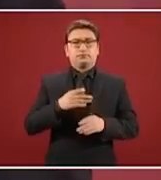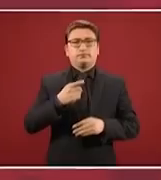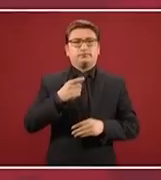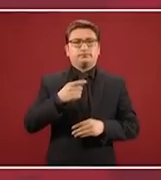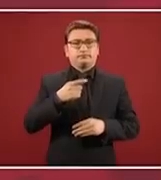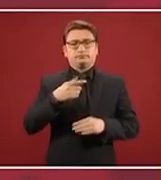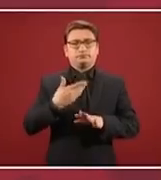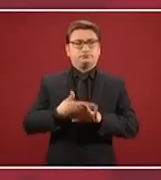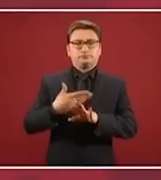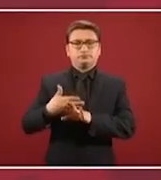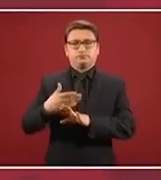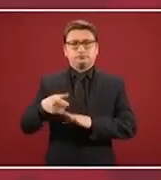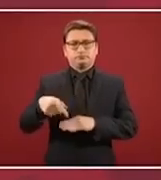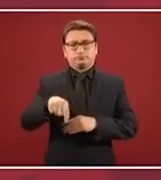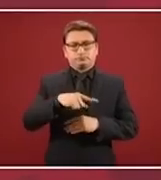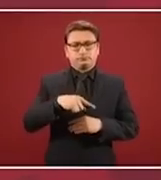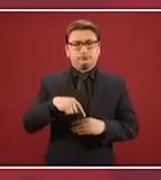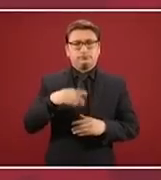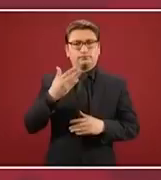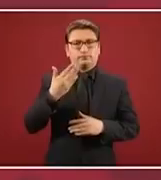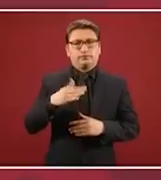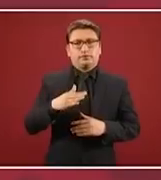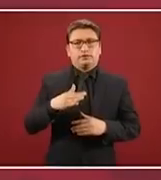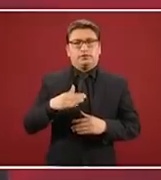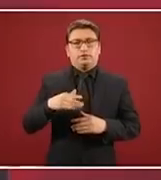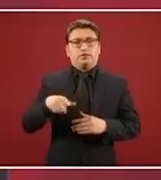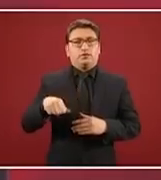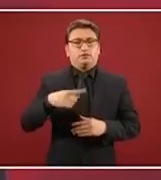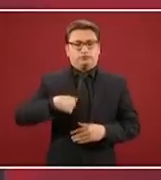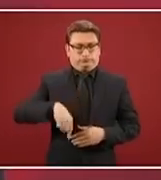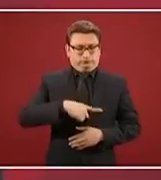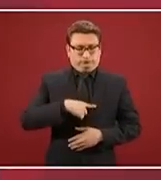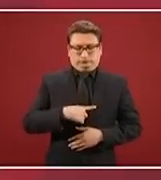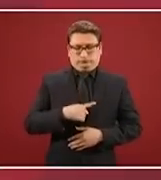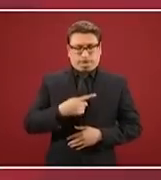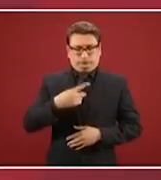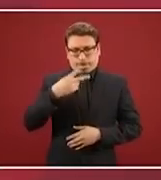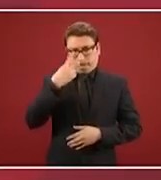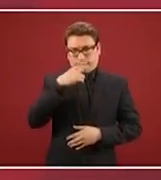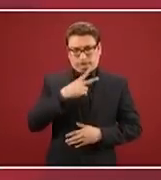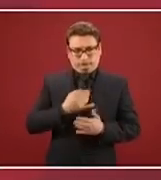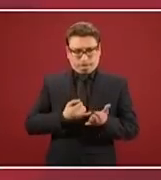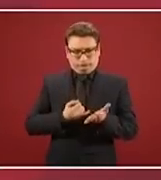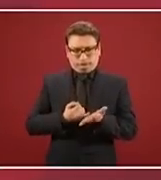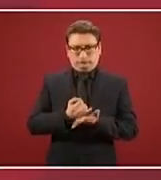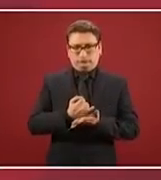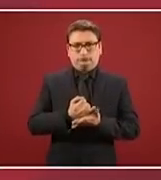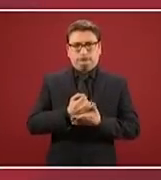vulnerar en nuestro derecho diplomático